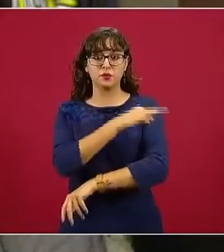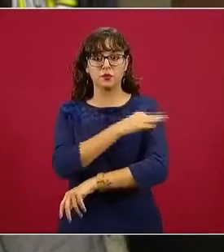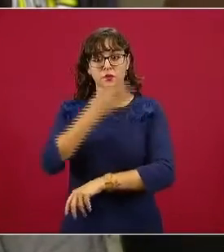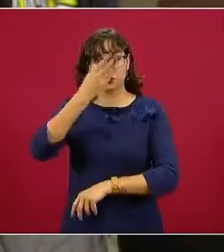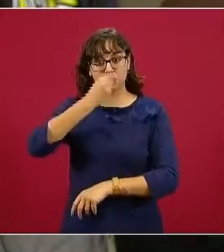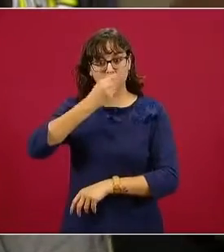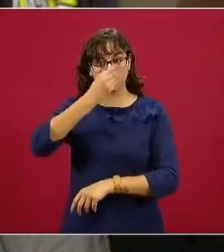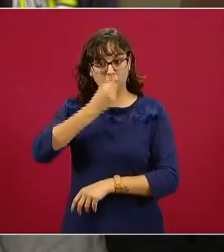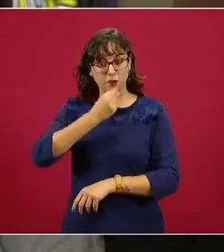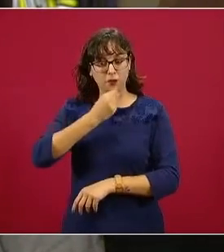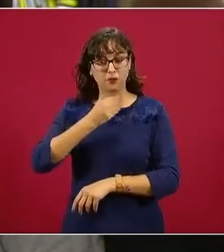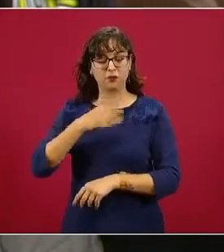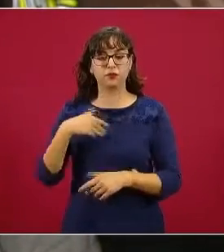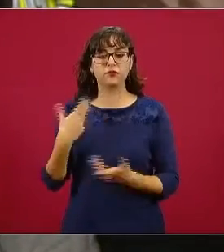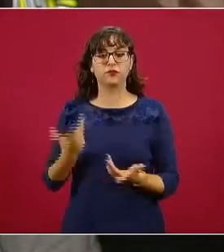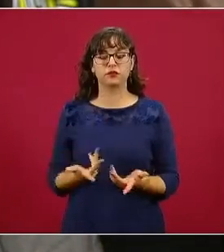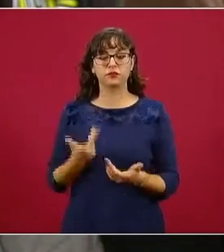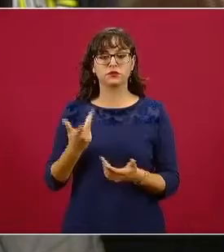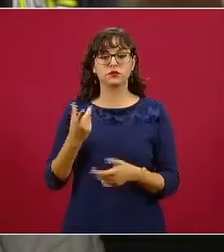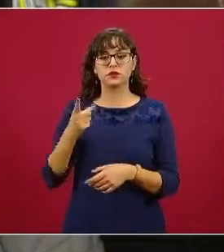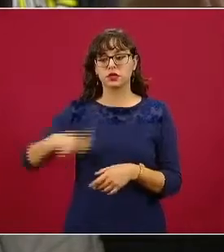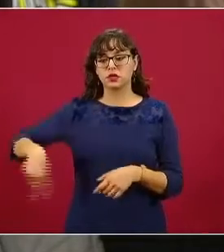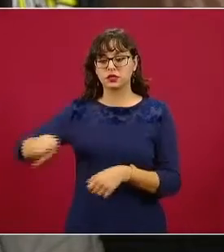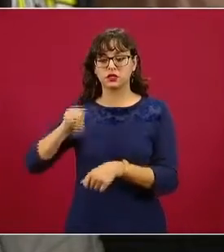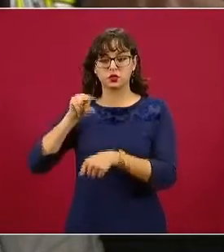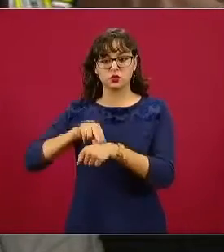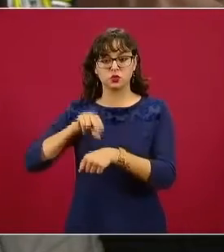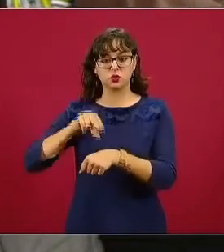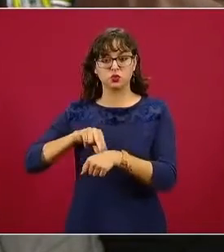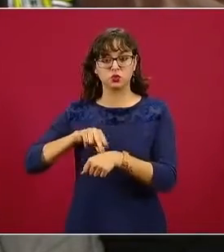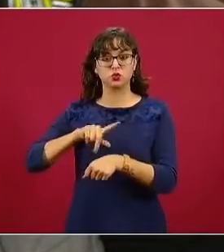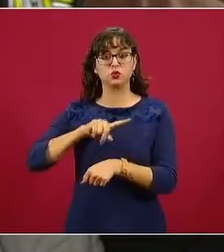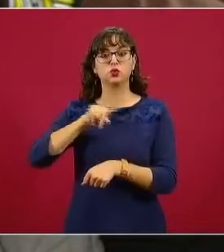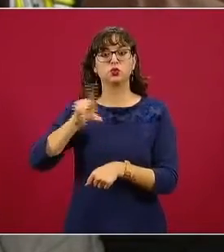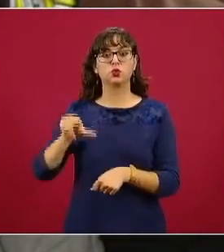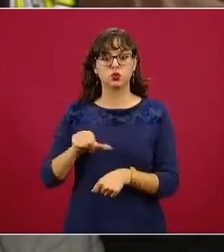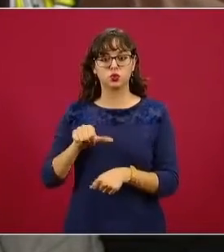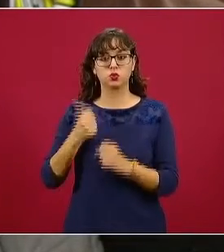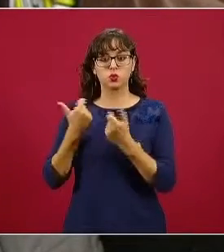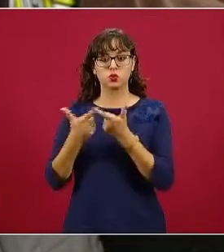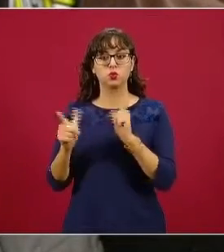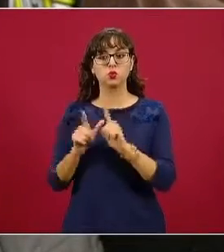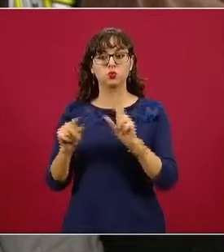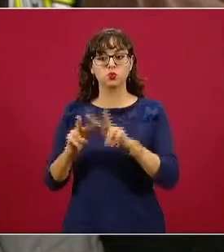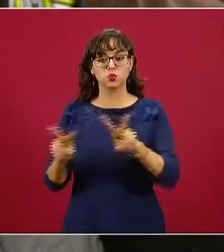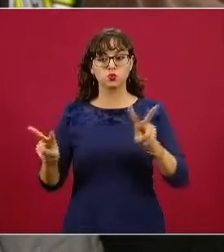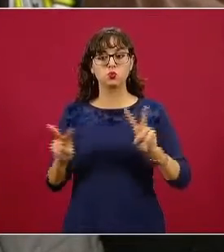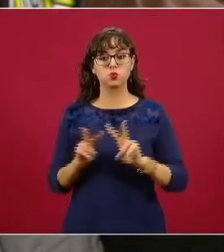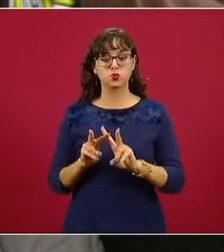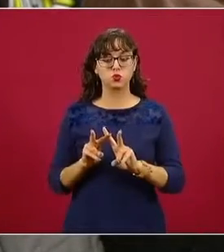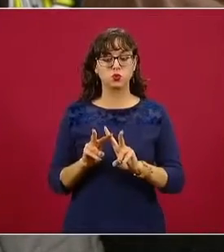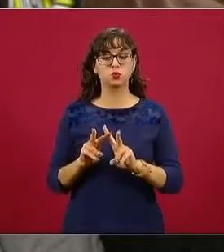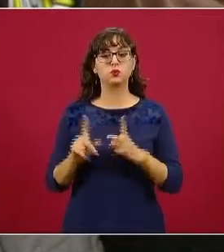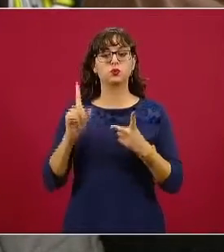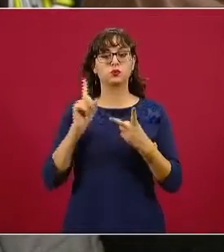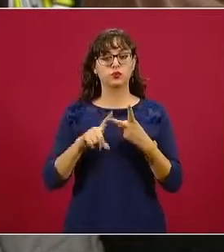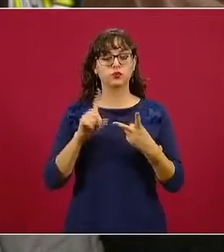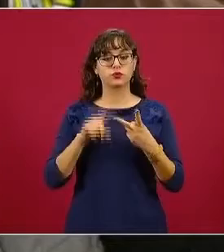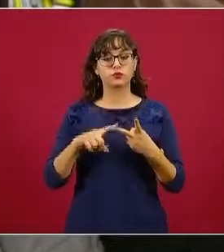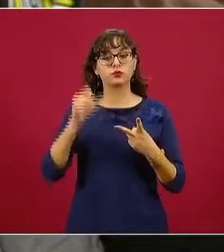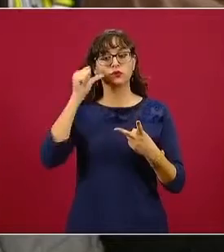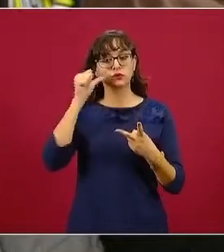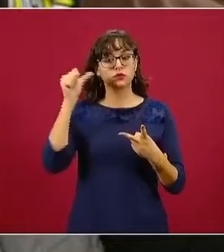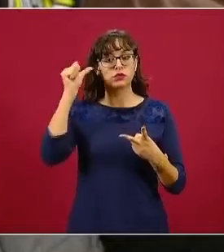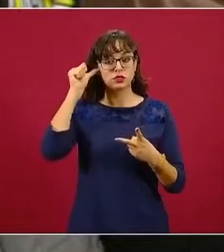influenza, primero en el personal médico y después en grupos vulnerables? Y aprovechando también, ayer hubo